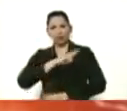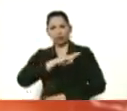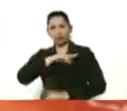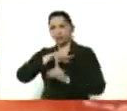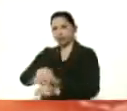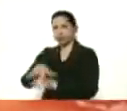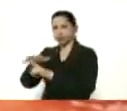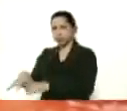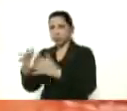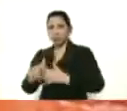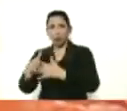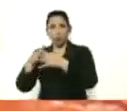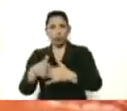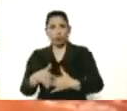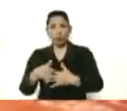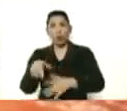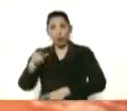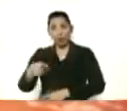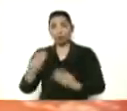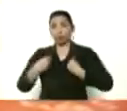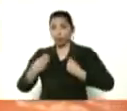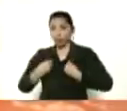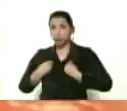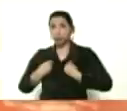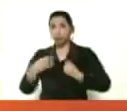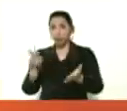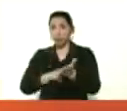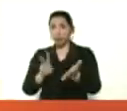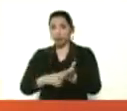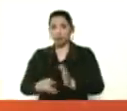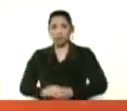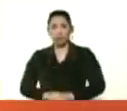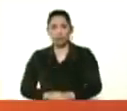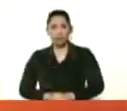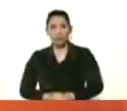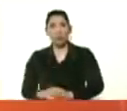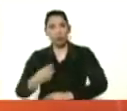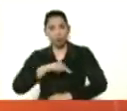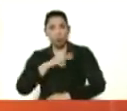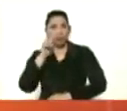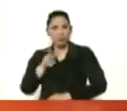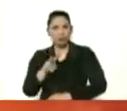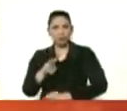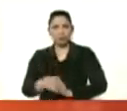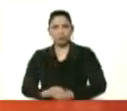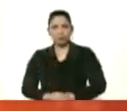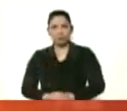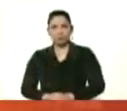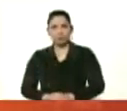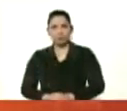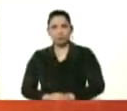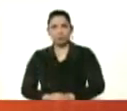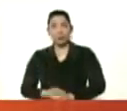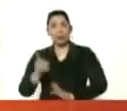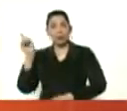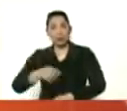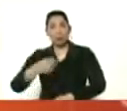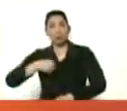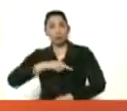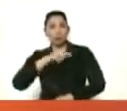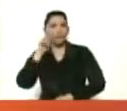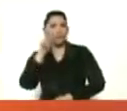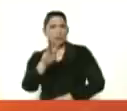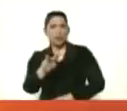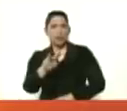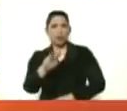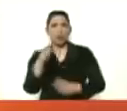Unidos. Un caso de la vida real, me dice Silvia aquí. Nosotros la vimos, Así nos ven. También estuvimos viendo